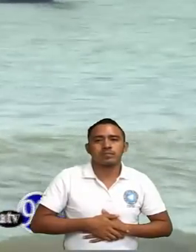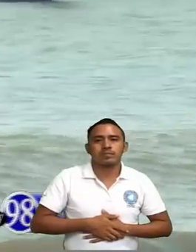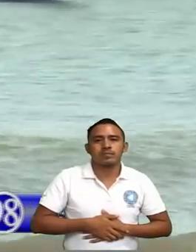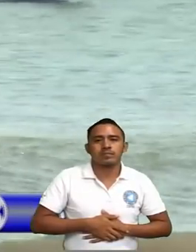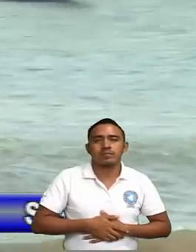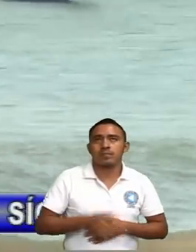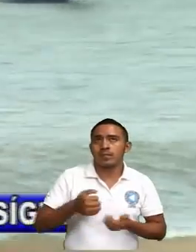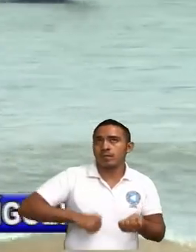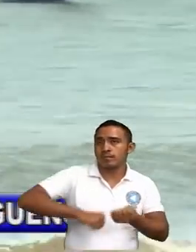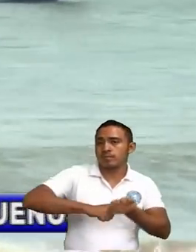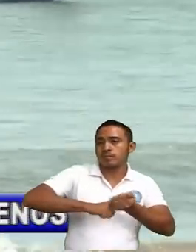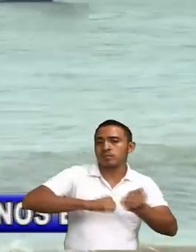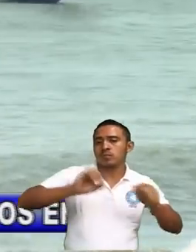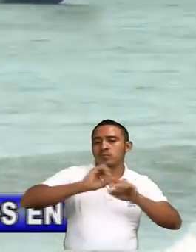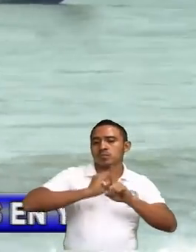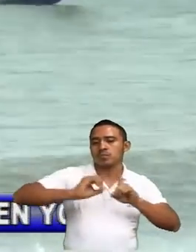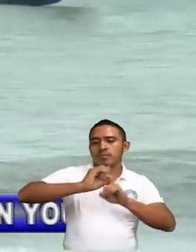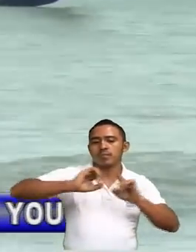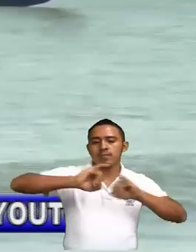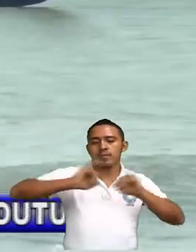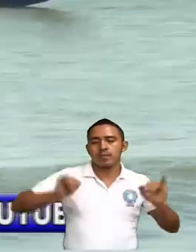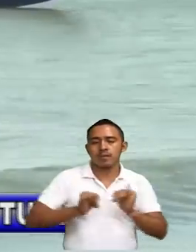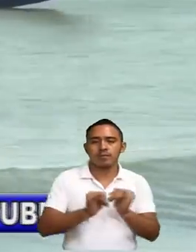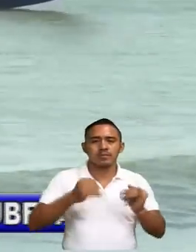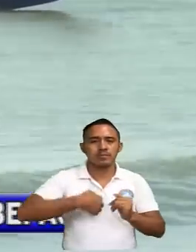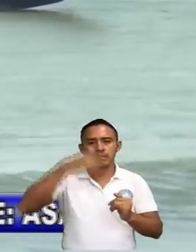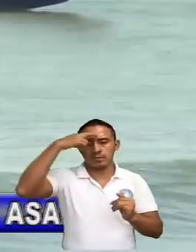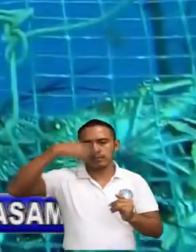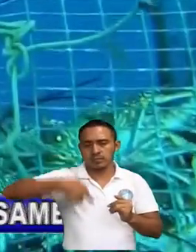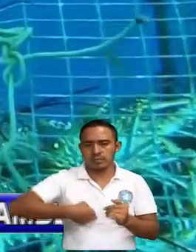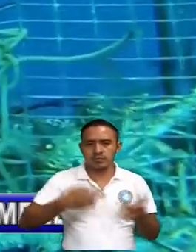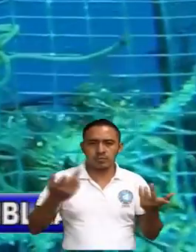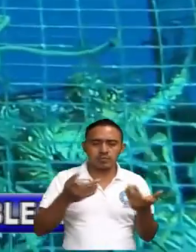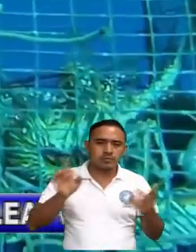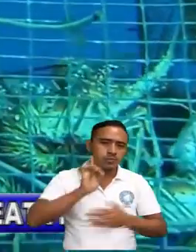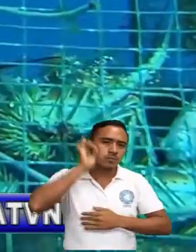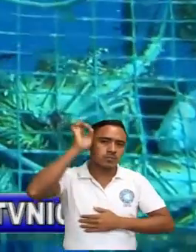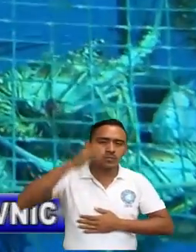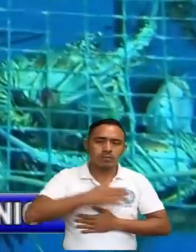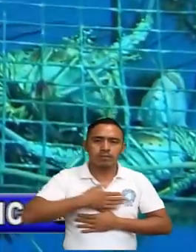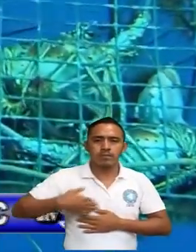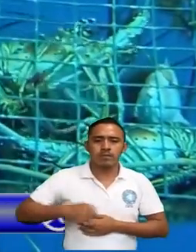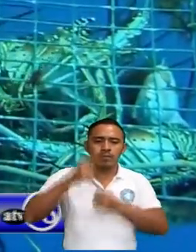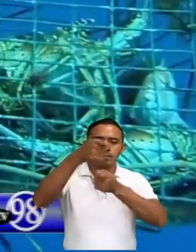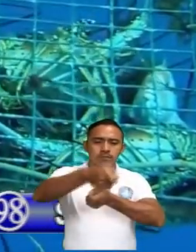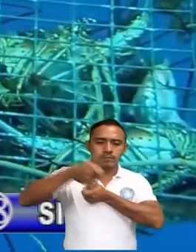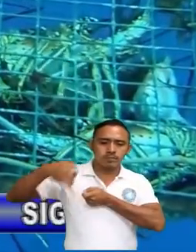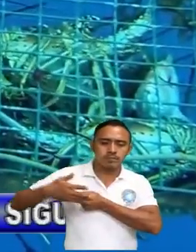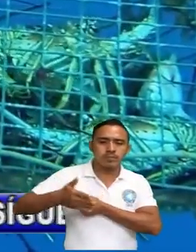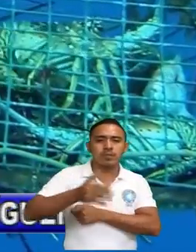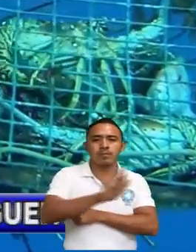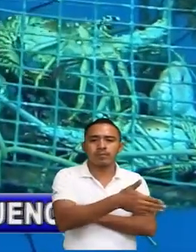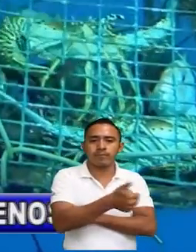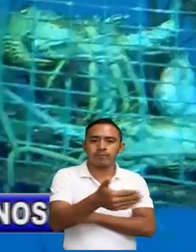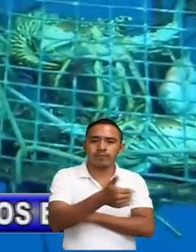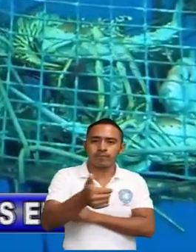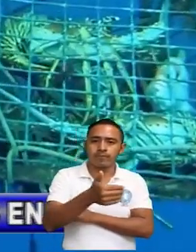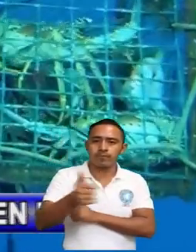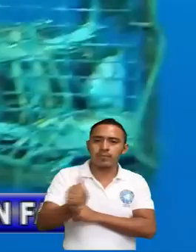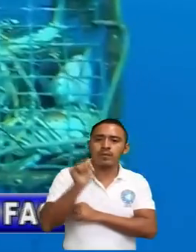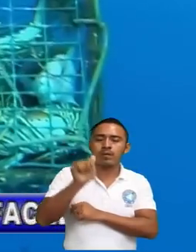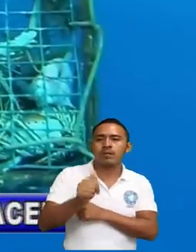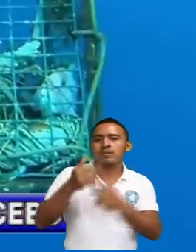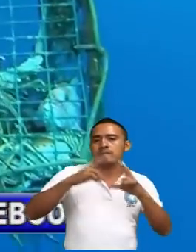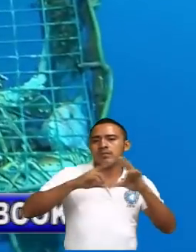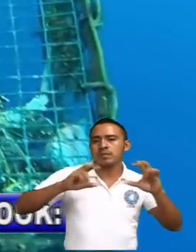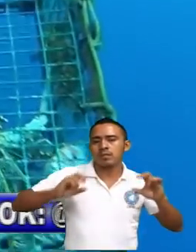Con apoyo de organismos internacionales que se ocupan muy de cerca en el desarrollo y mejora de la pesquería de la langosta, Nicaragua, a través del